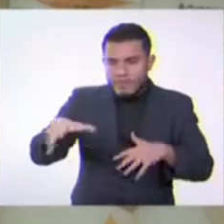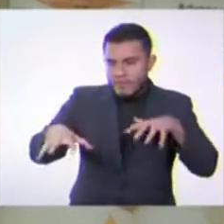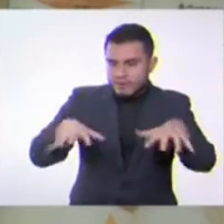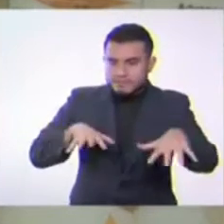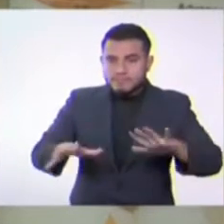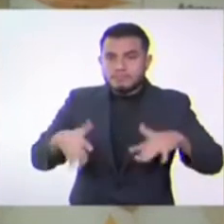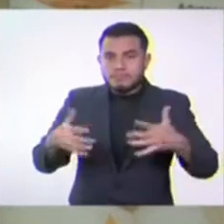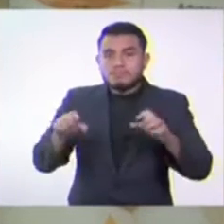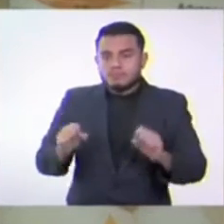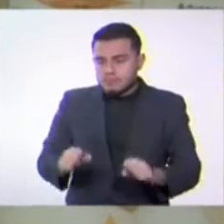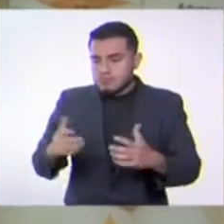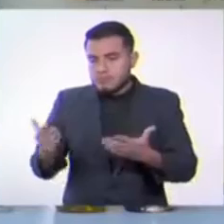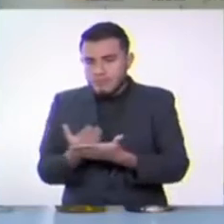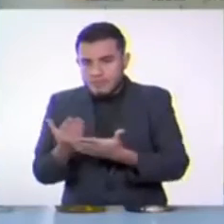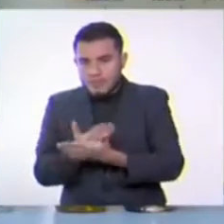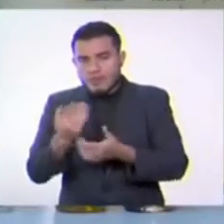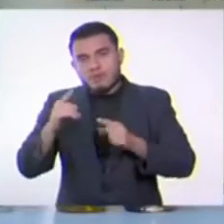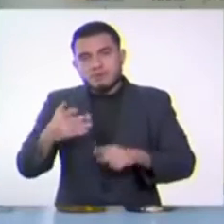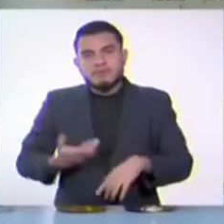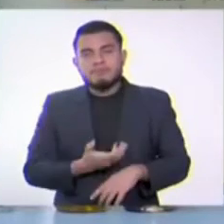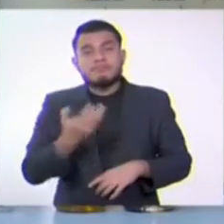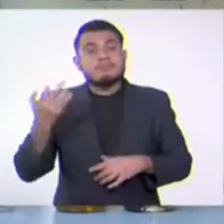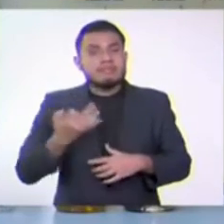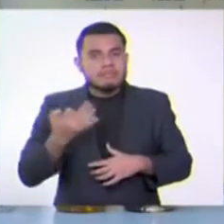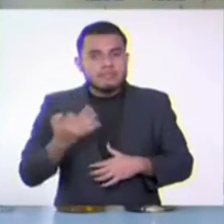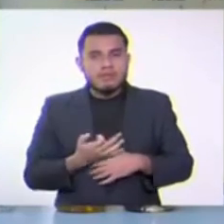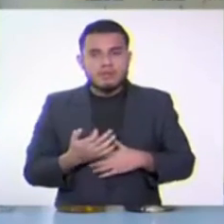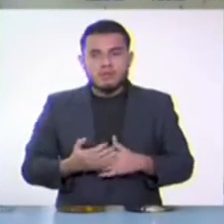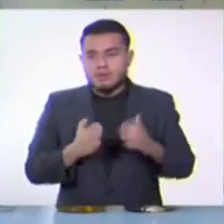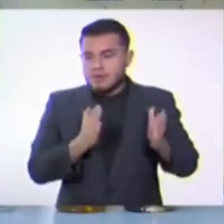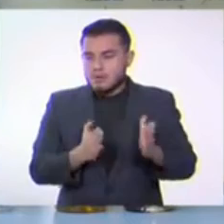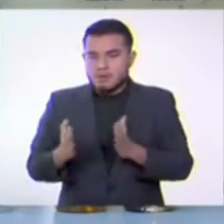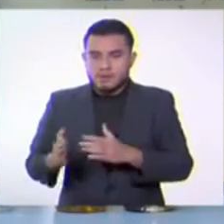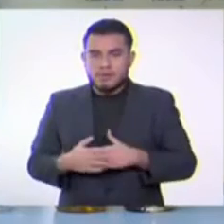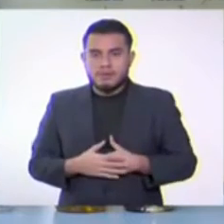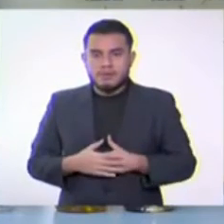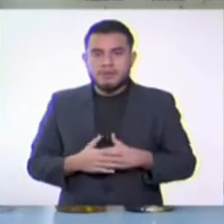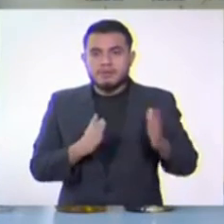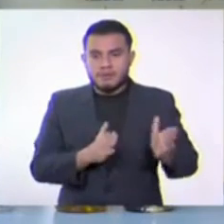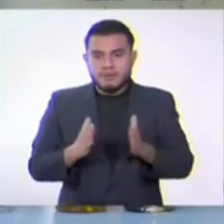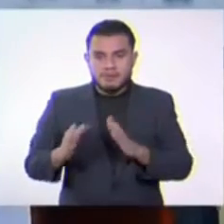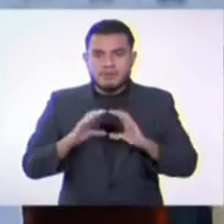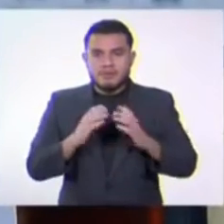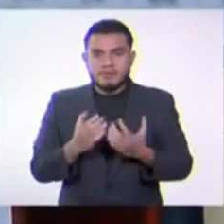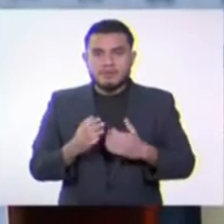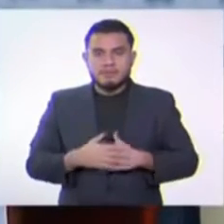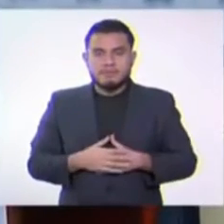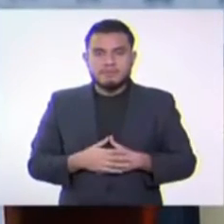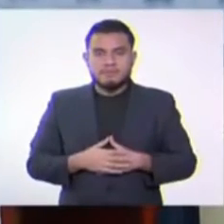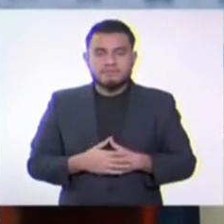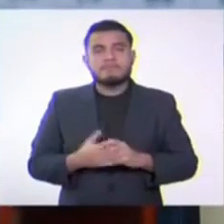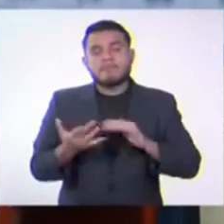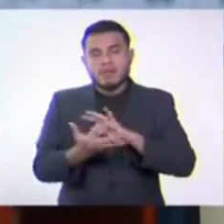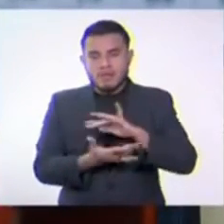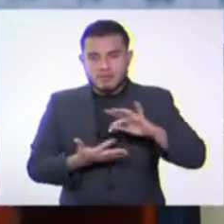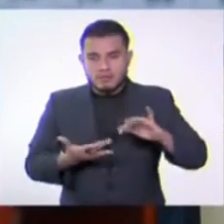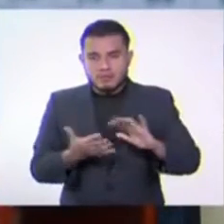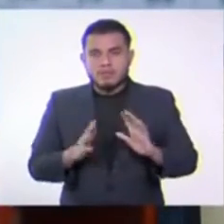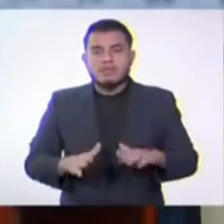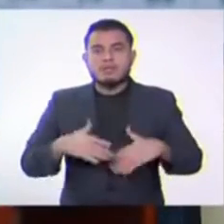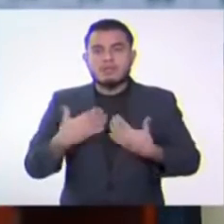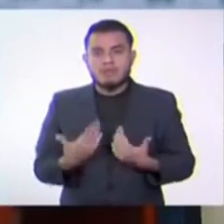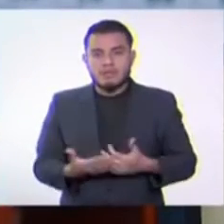poder estudiarlos, entonces, es necesario organizarlos, clasificarlos. La ciencia que se